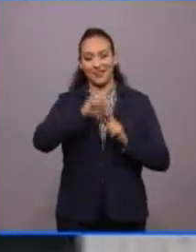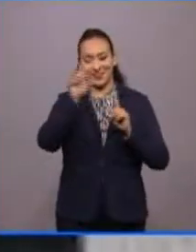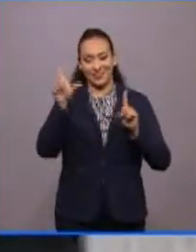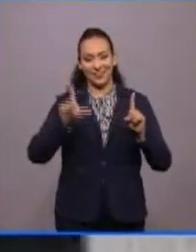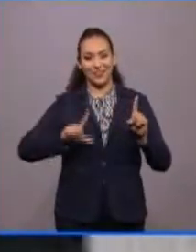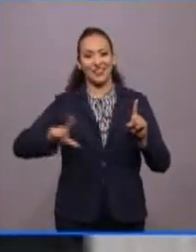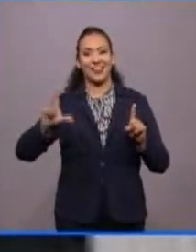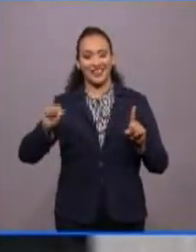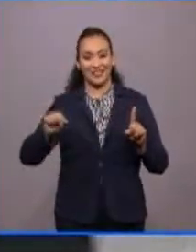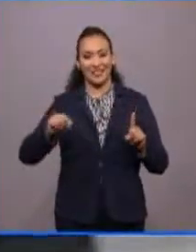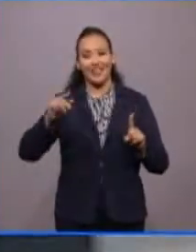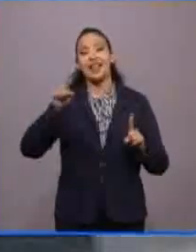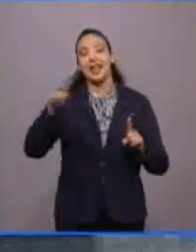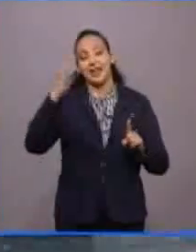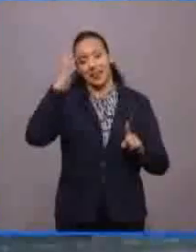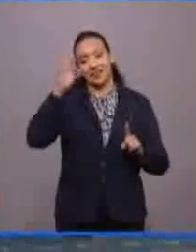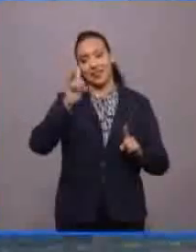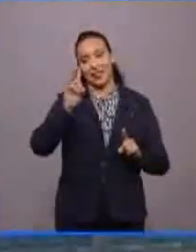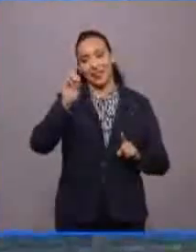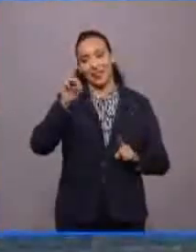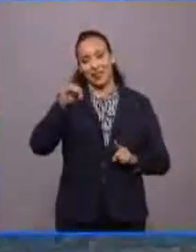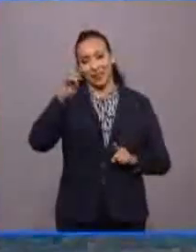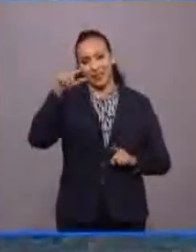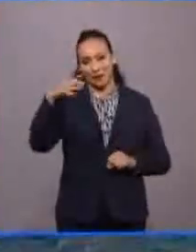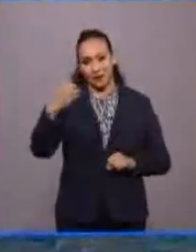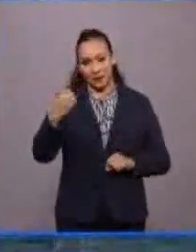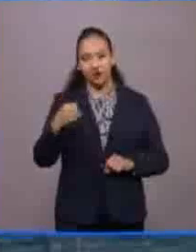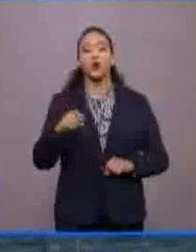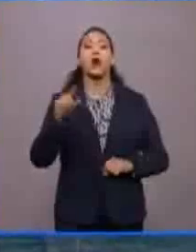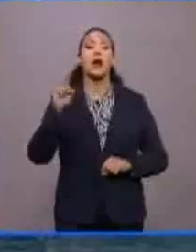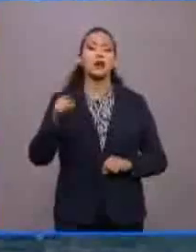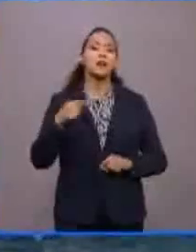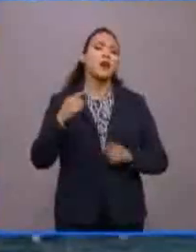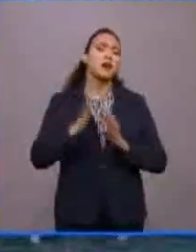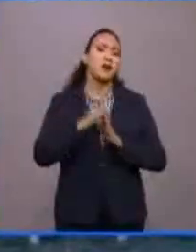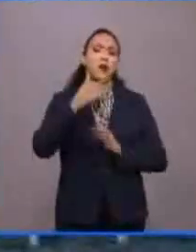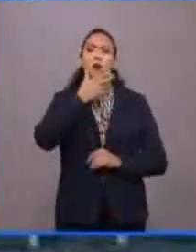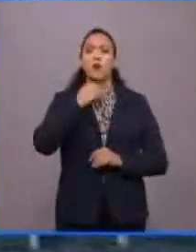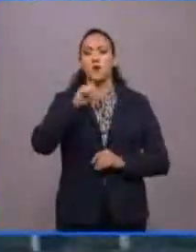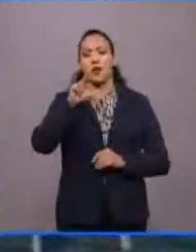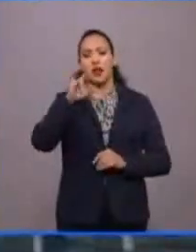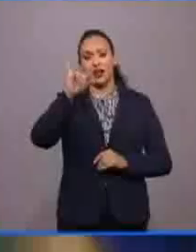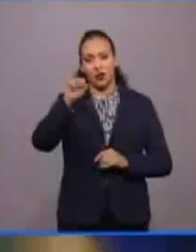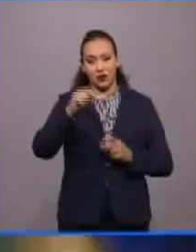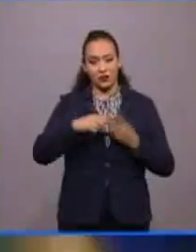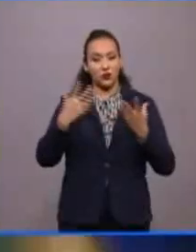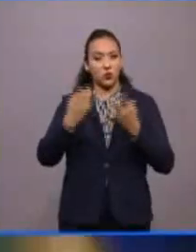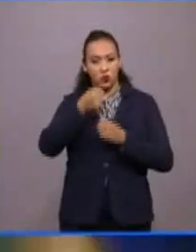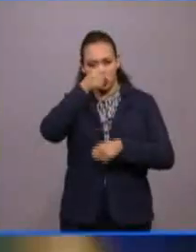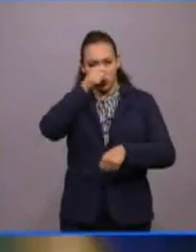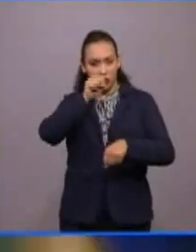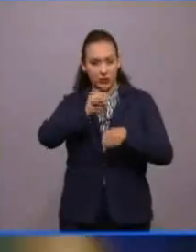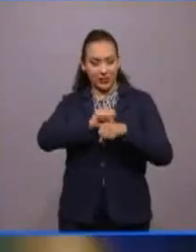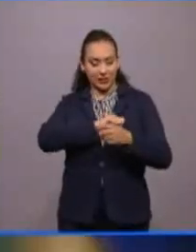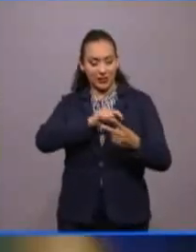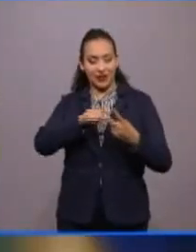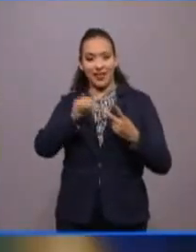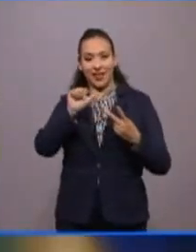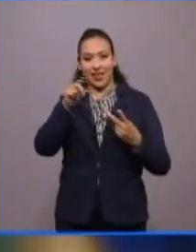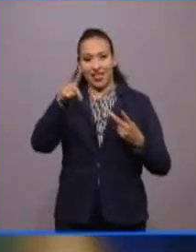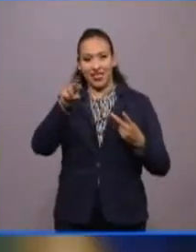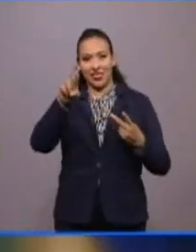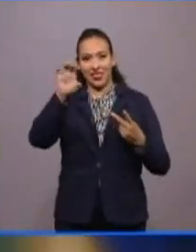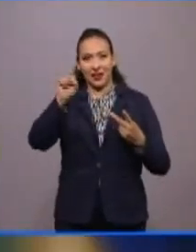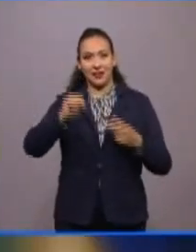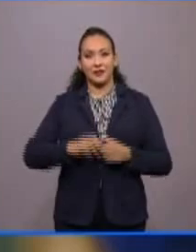Domingo, acto en el que participarán el presidente de la República Dominicana, Luis Abinader, y el secretario general iberoamericano, Andrés